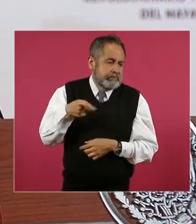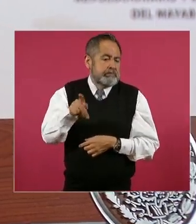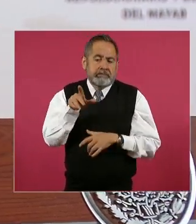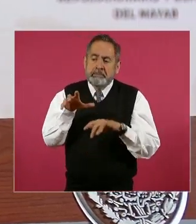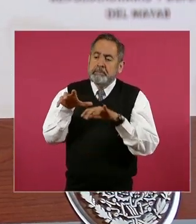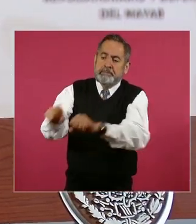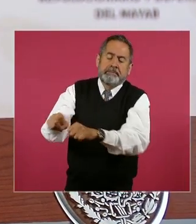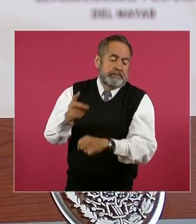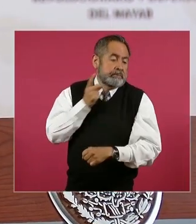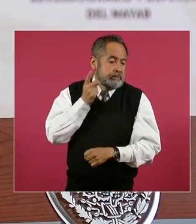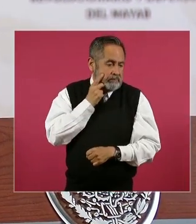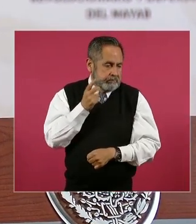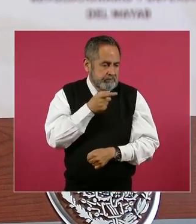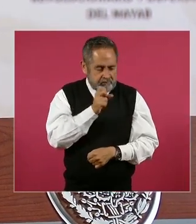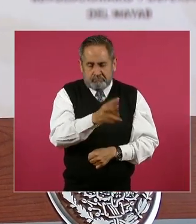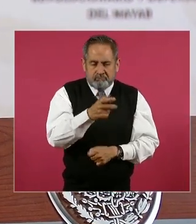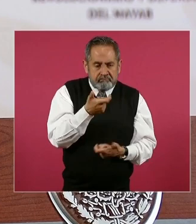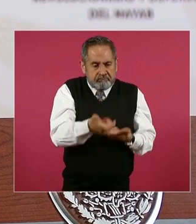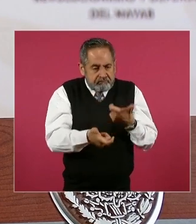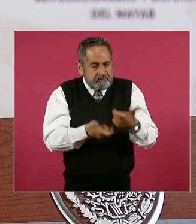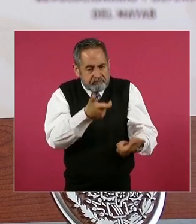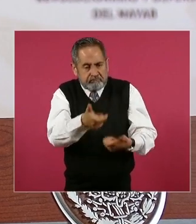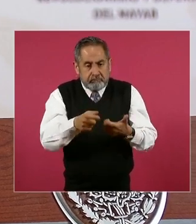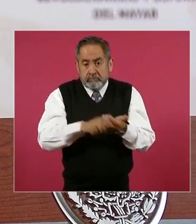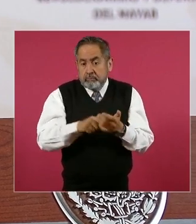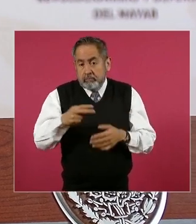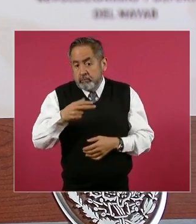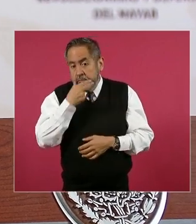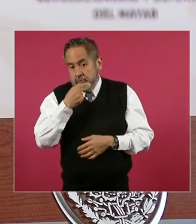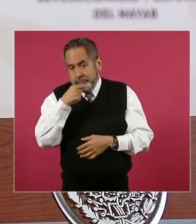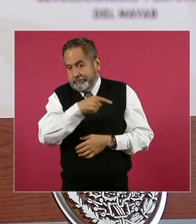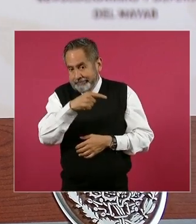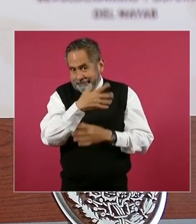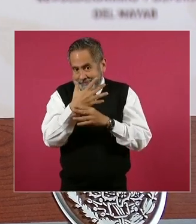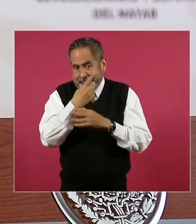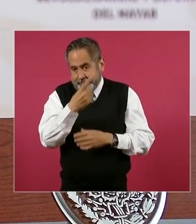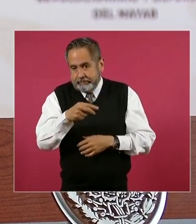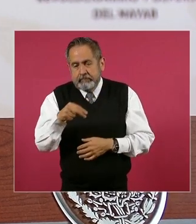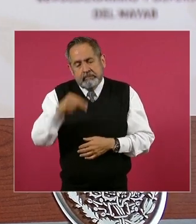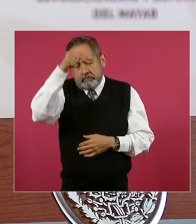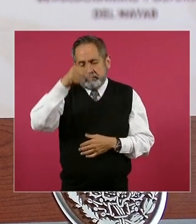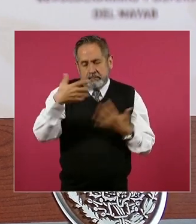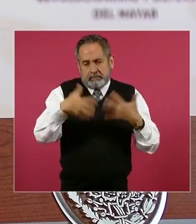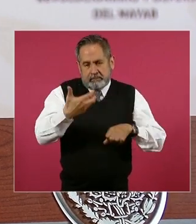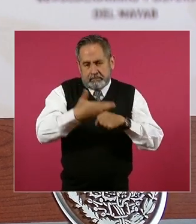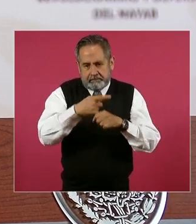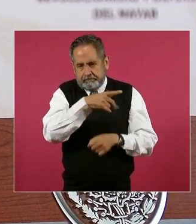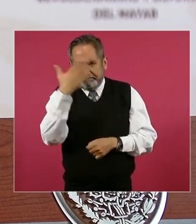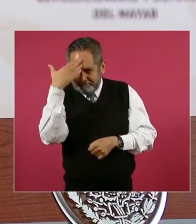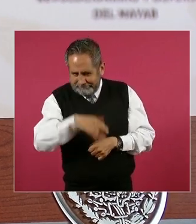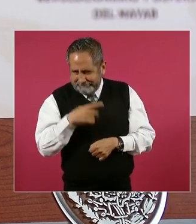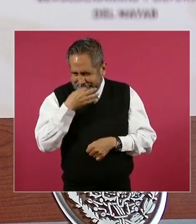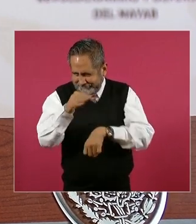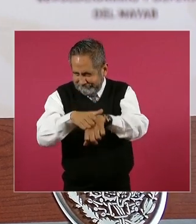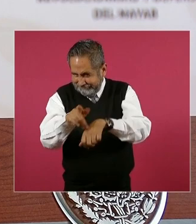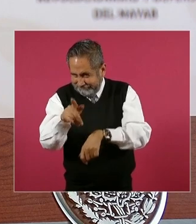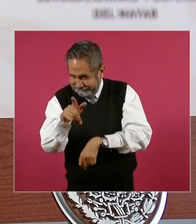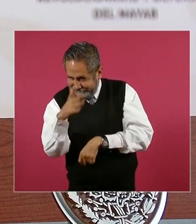refiero que es del Norte empresario que él